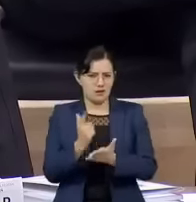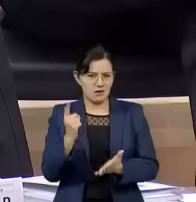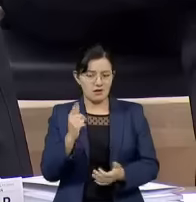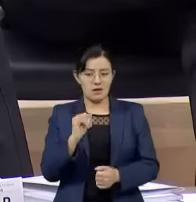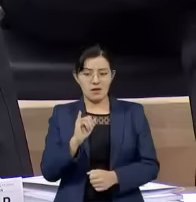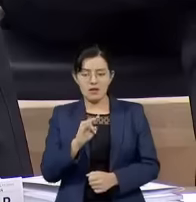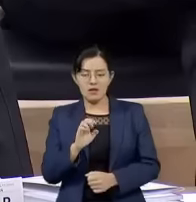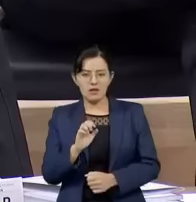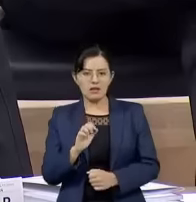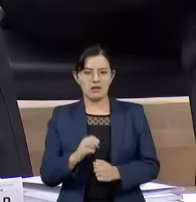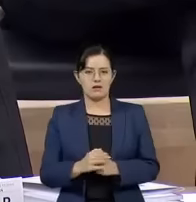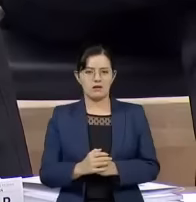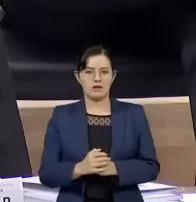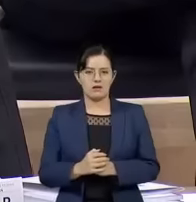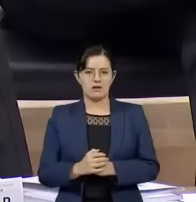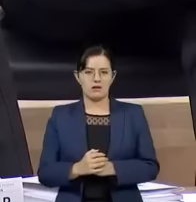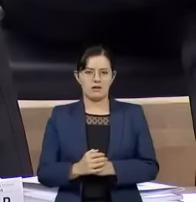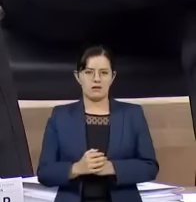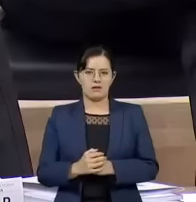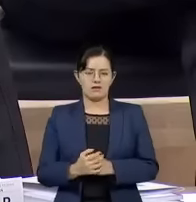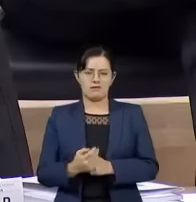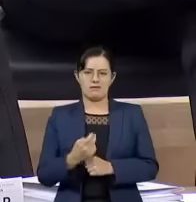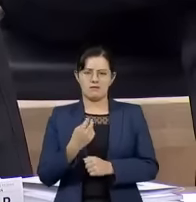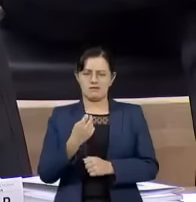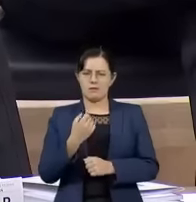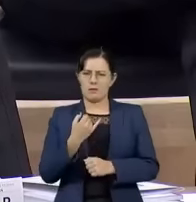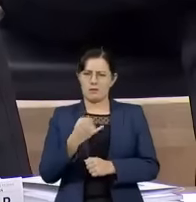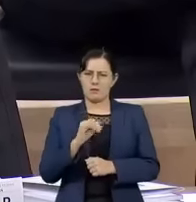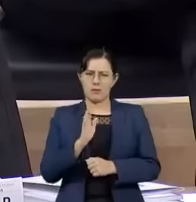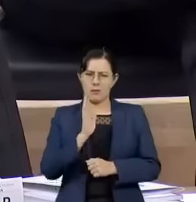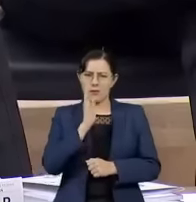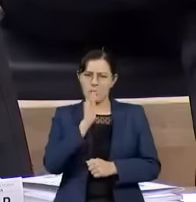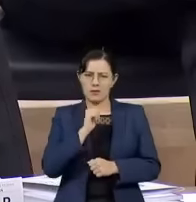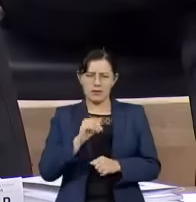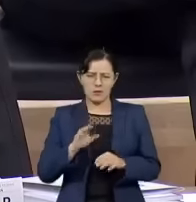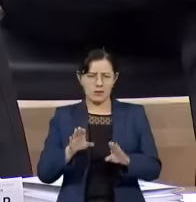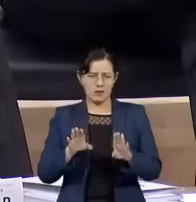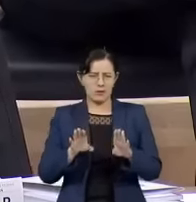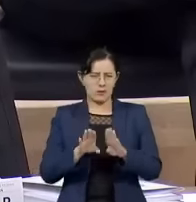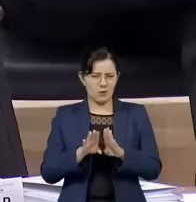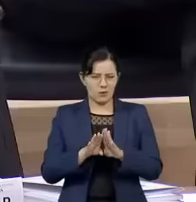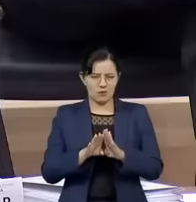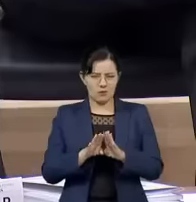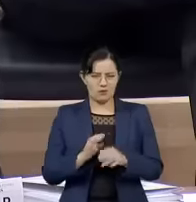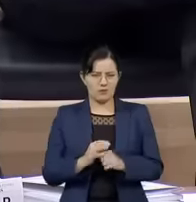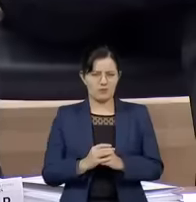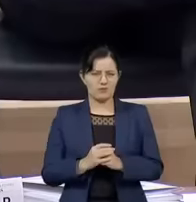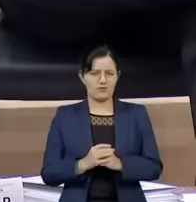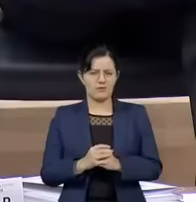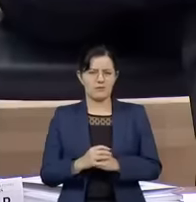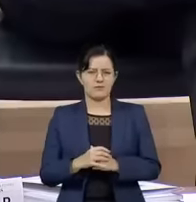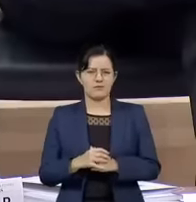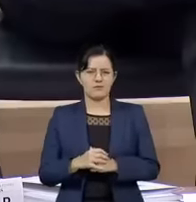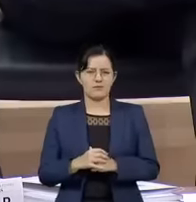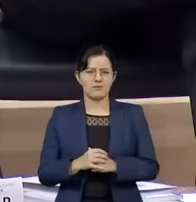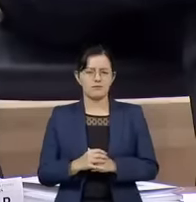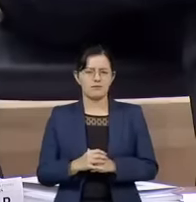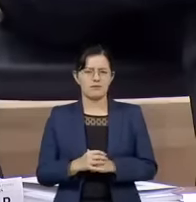in eso es brutal es demoledor es de